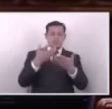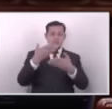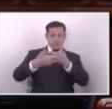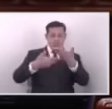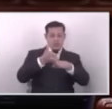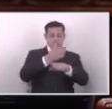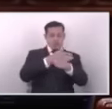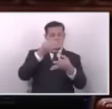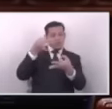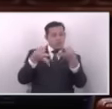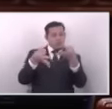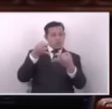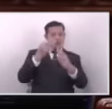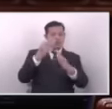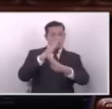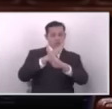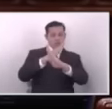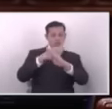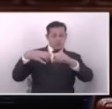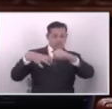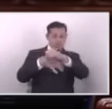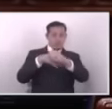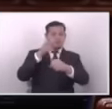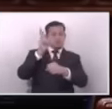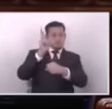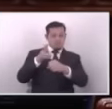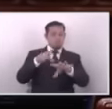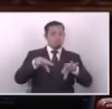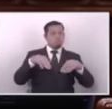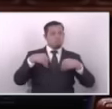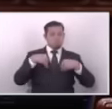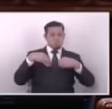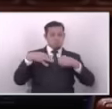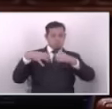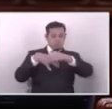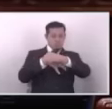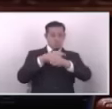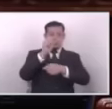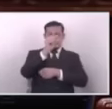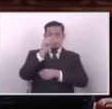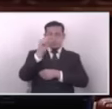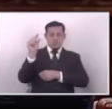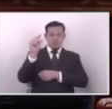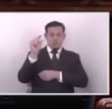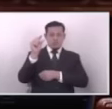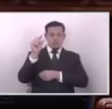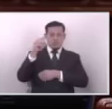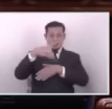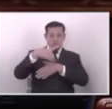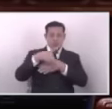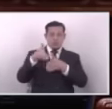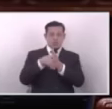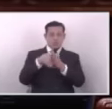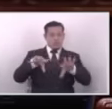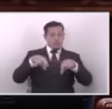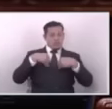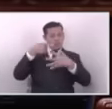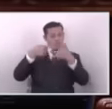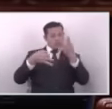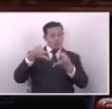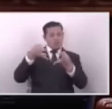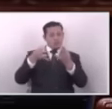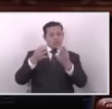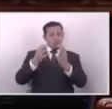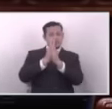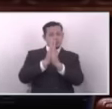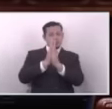de antejuicio, que el que defiende a un corrupto también es corrupto. ¿Y cómo se llama cuando diputados aprueban leyes que perdonan